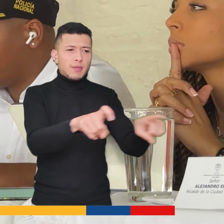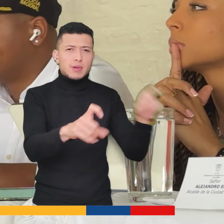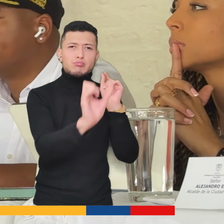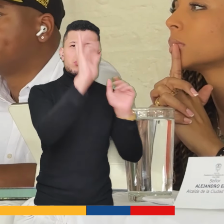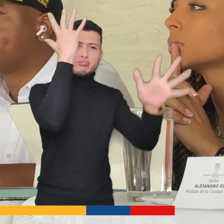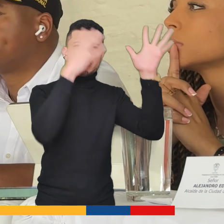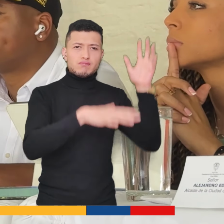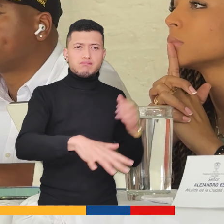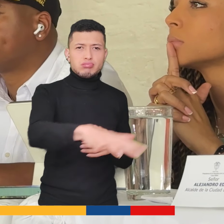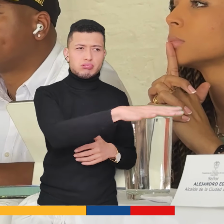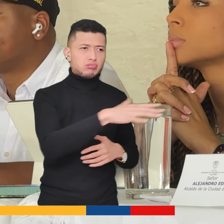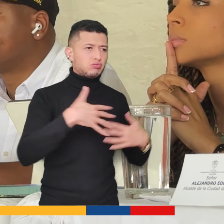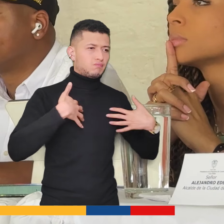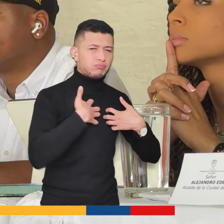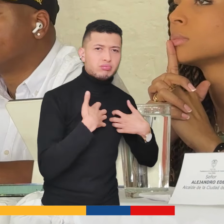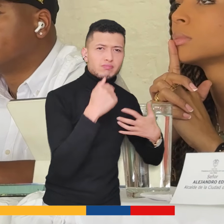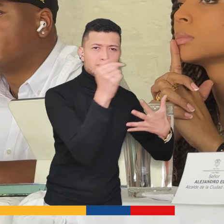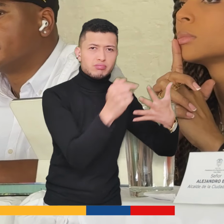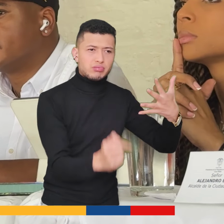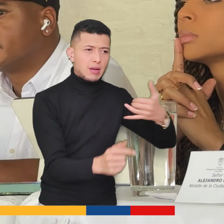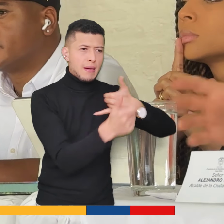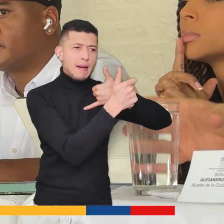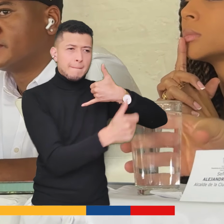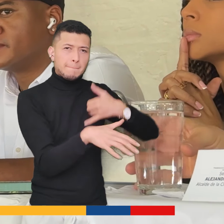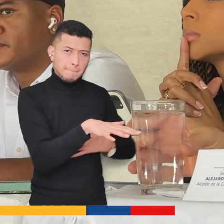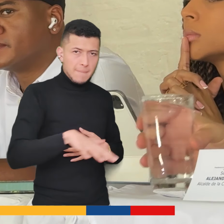biodiversidad en la cuenca del Pacífico,